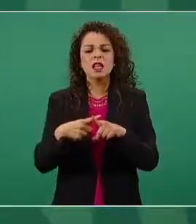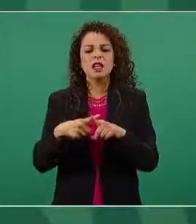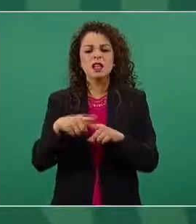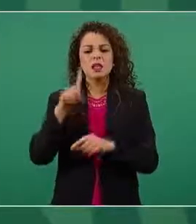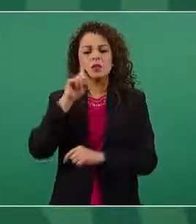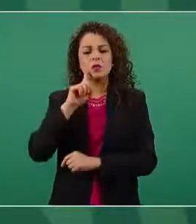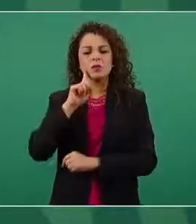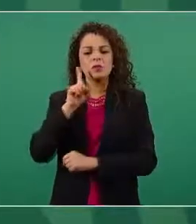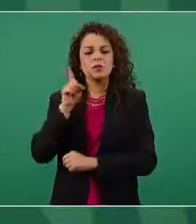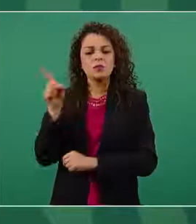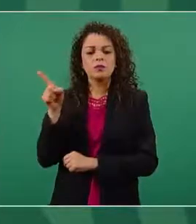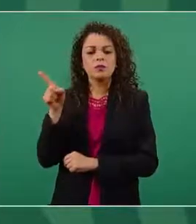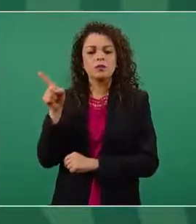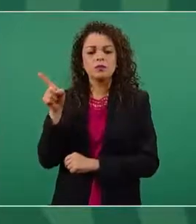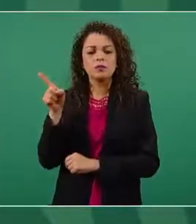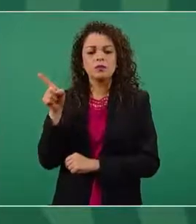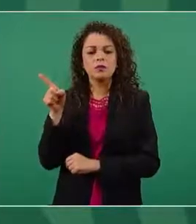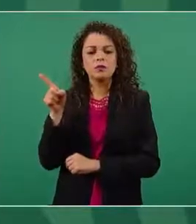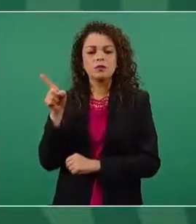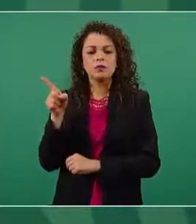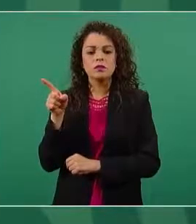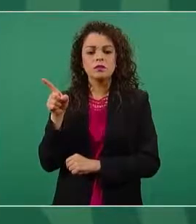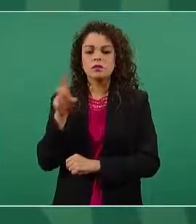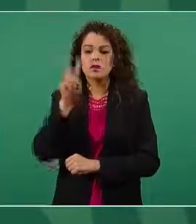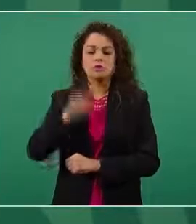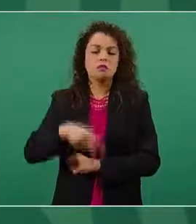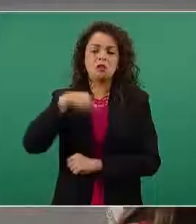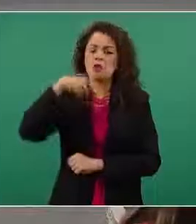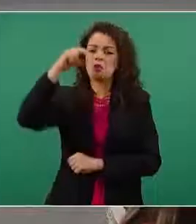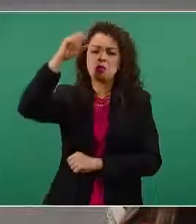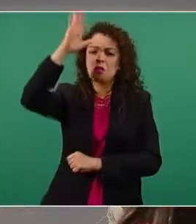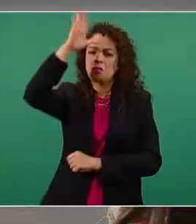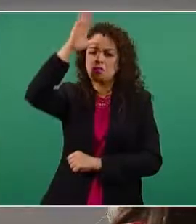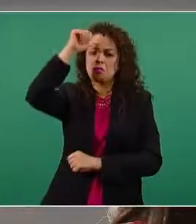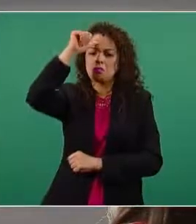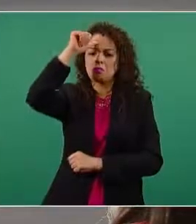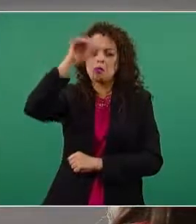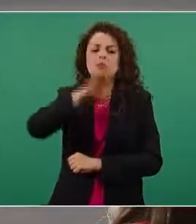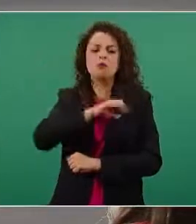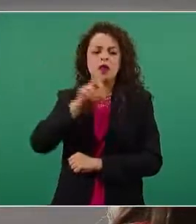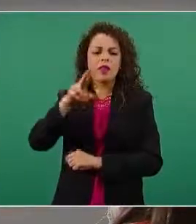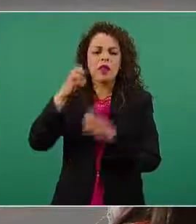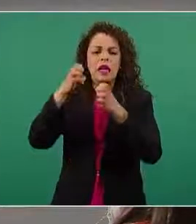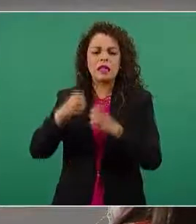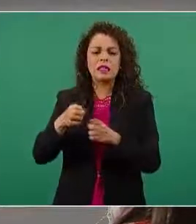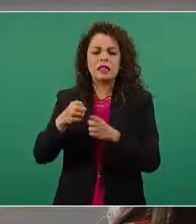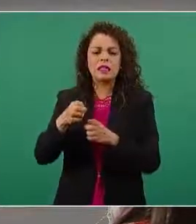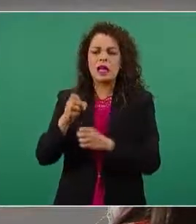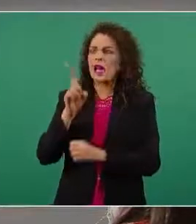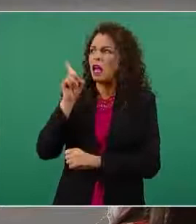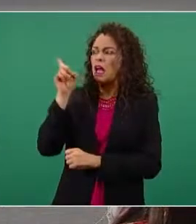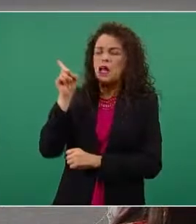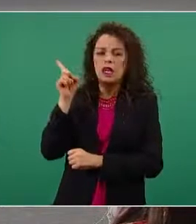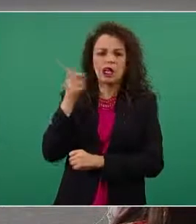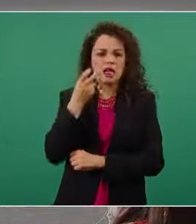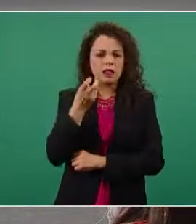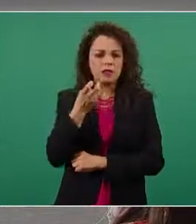lo van a dar a conocer. No me acuerdo. A lo mejor está aquí. Es que yo no entro